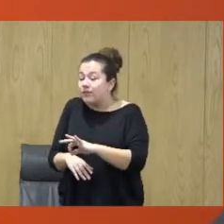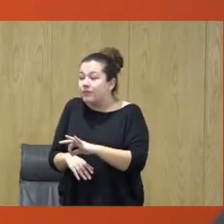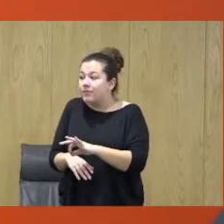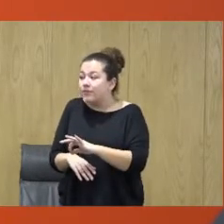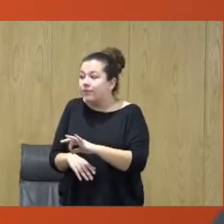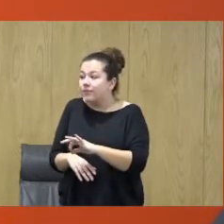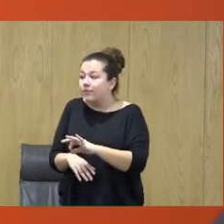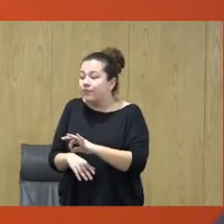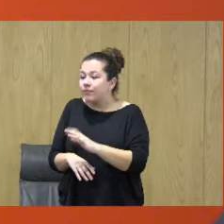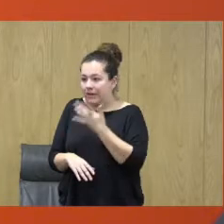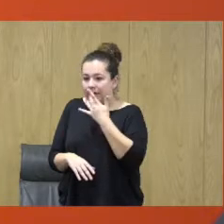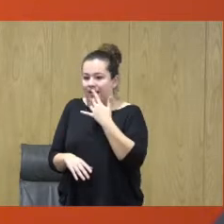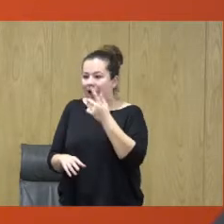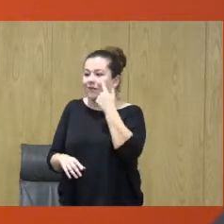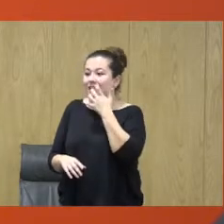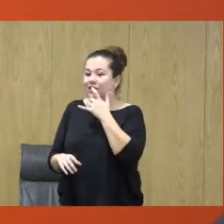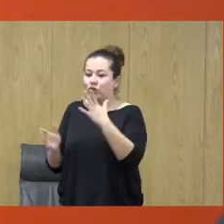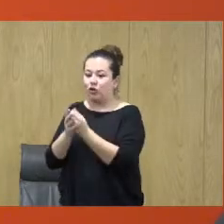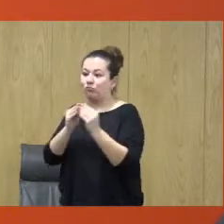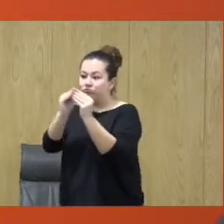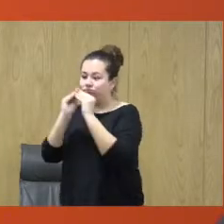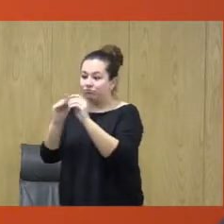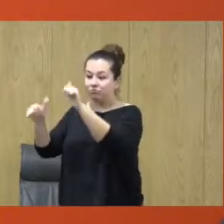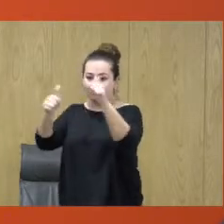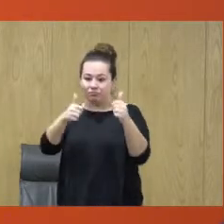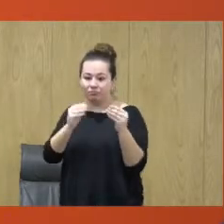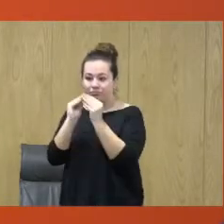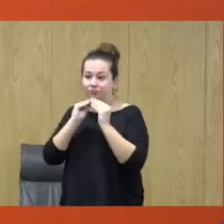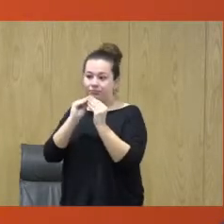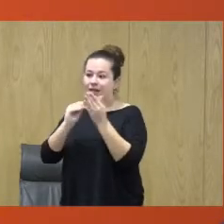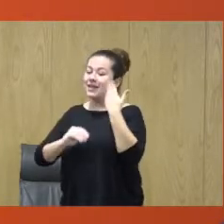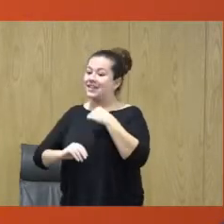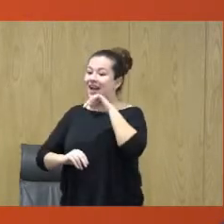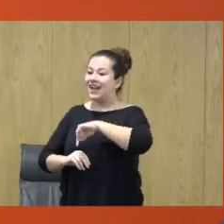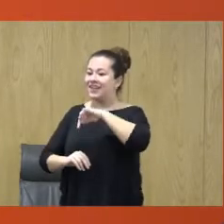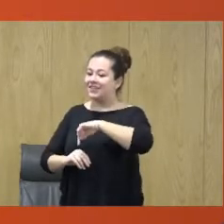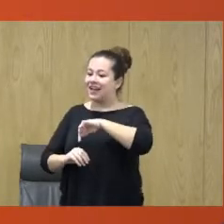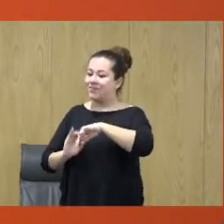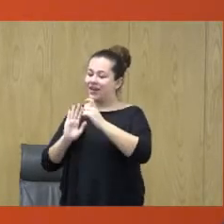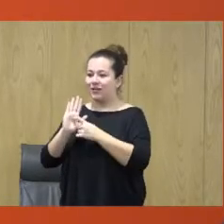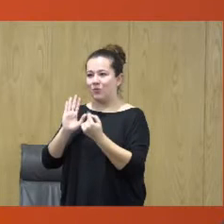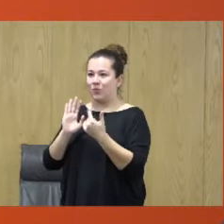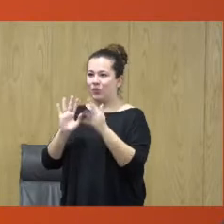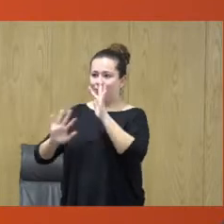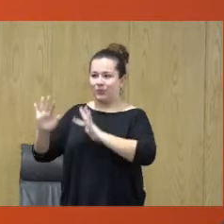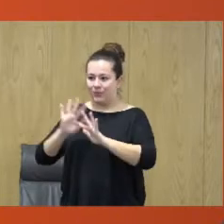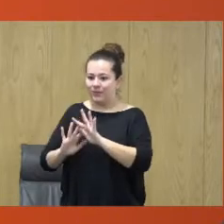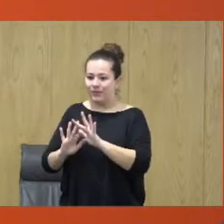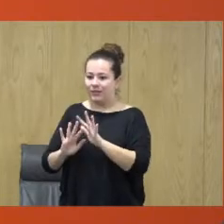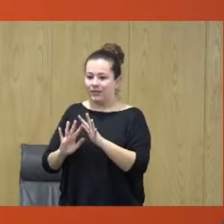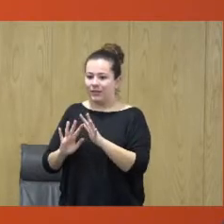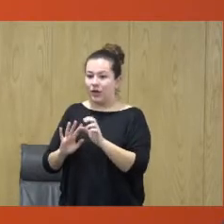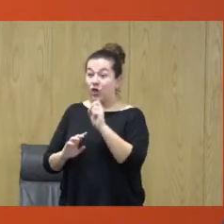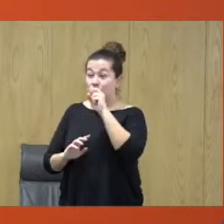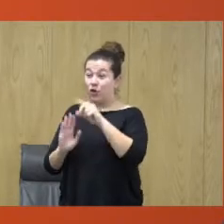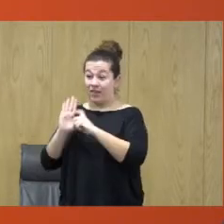con unanimidad, con consenso de todas las fuerzas políticas. Tenemos ya en esta legislatura un poco tumultuosa, de las 12